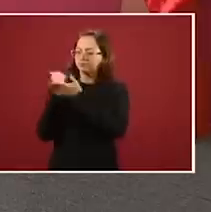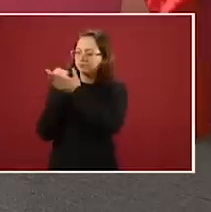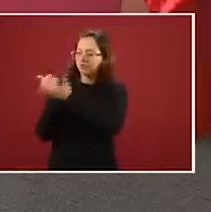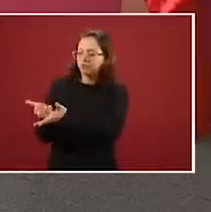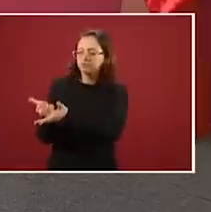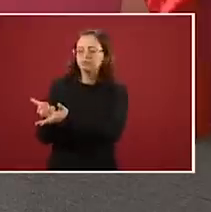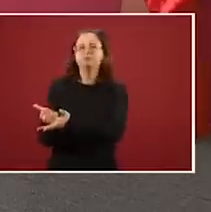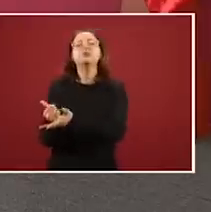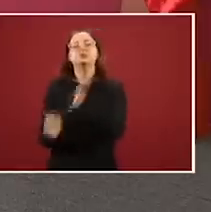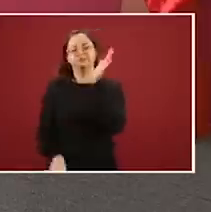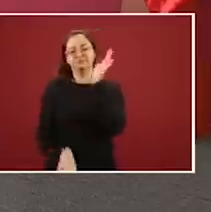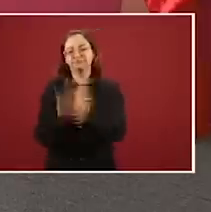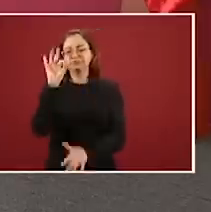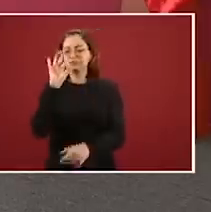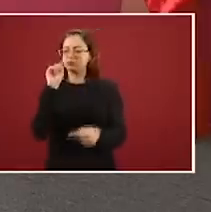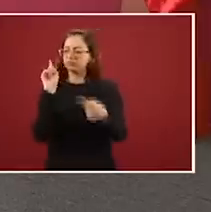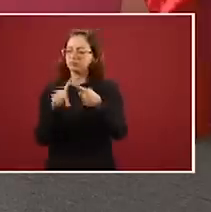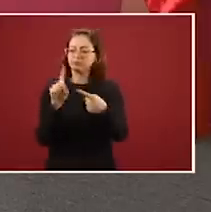escogido primero